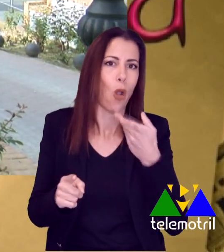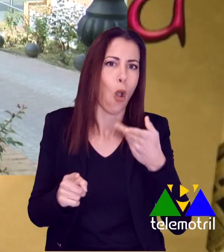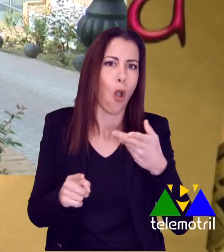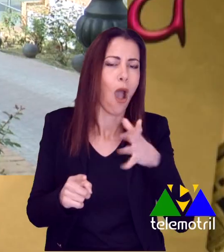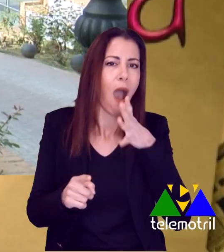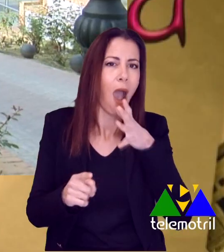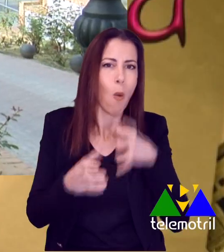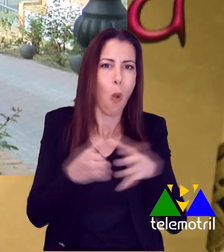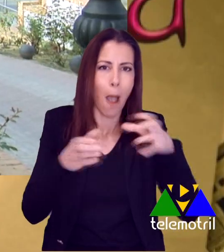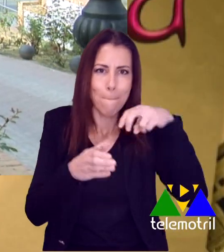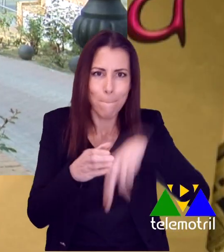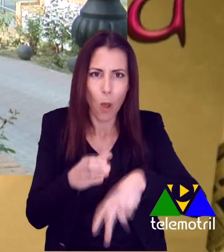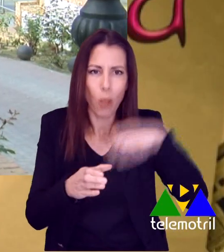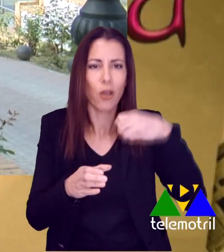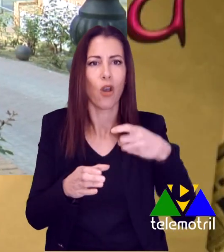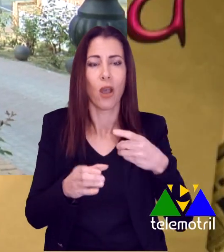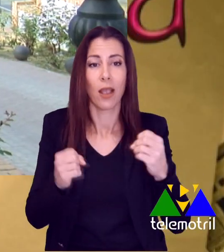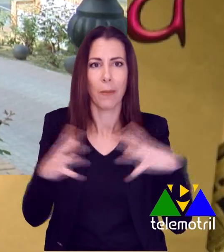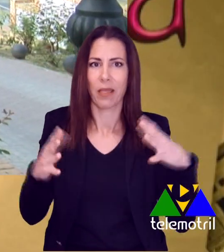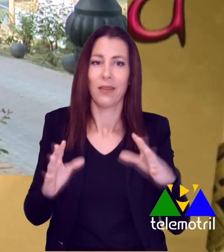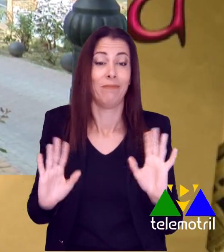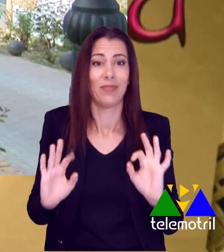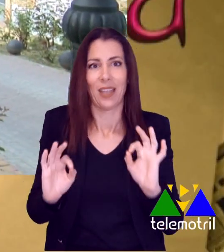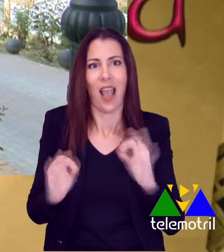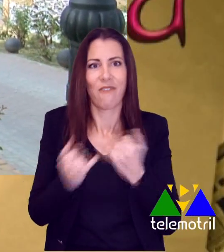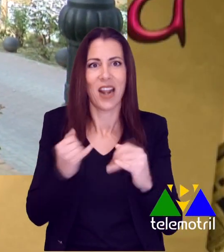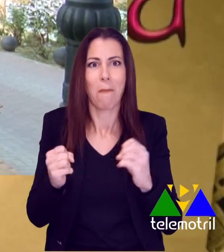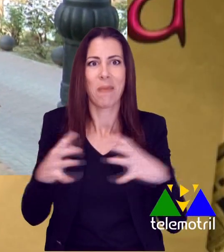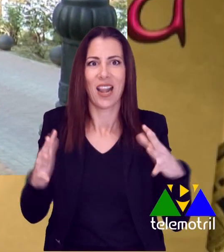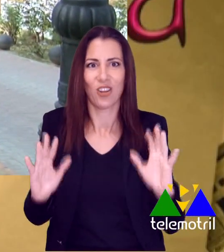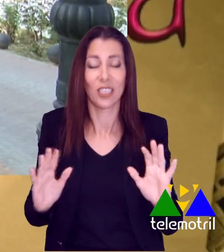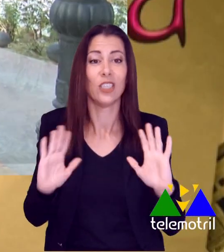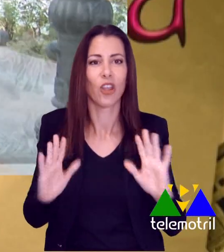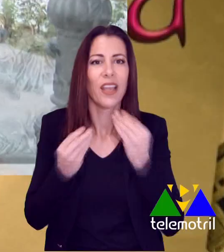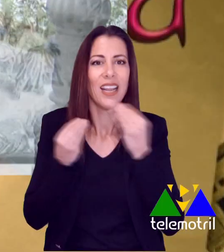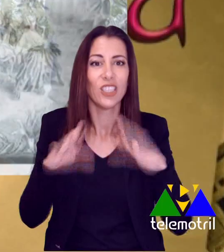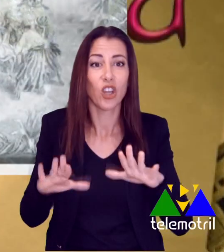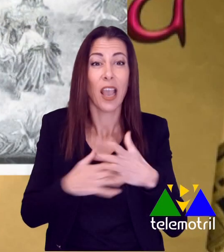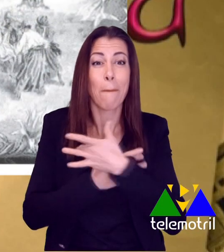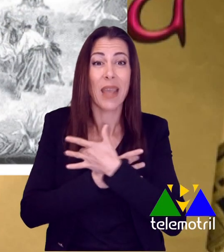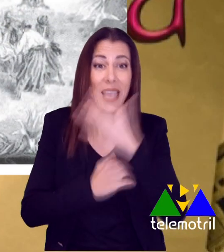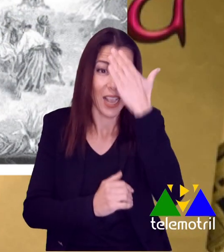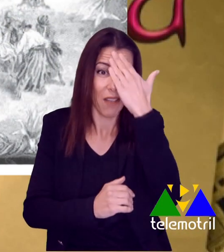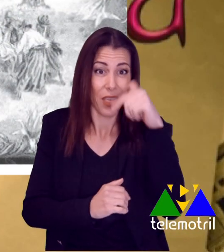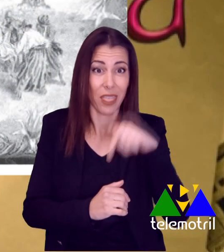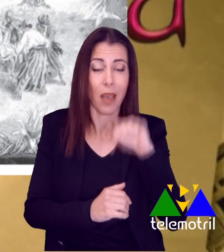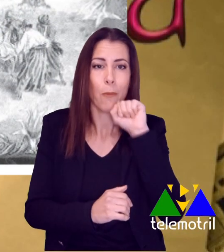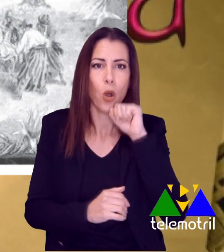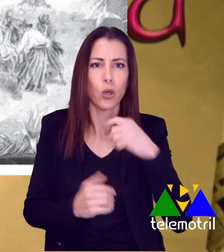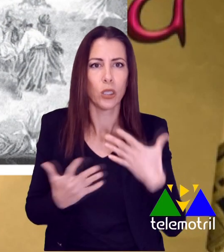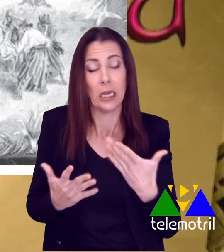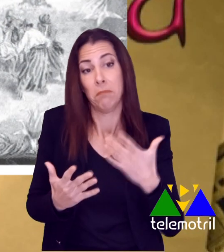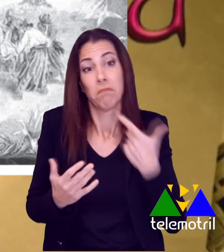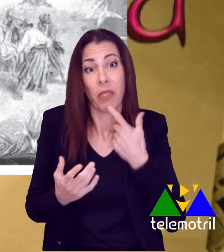pozo. Un pozo que aparece. Siempre apariciones milagrosas. Milagrosas, claro. Bueno, pues la historia de la Virgen de la Cabeza de Motril,